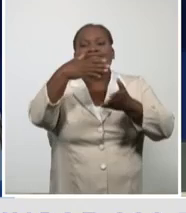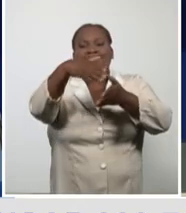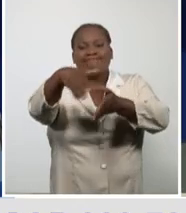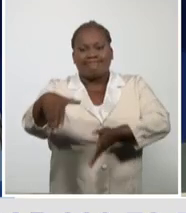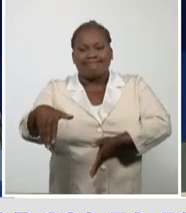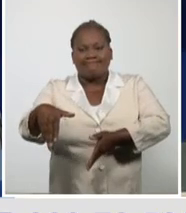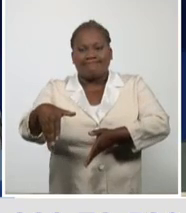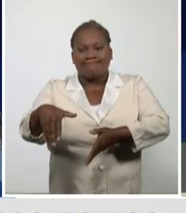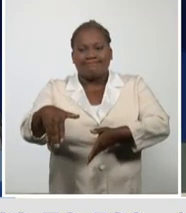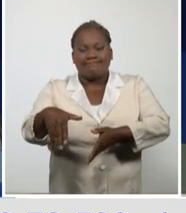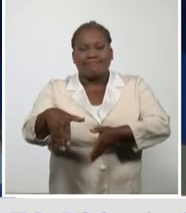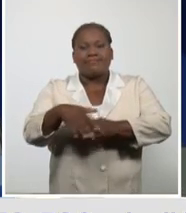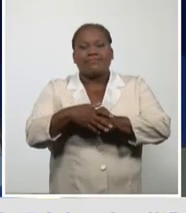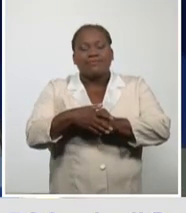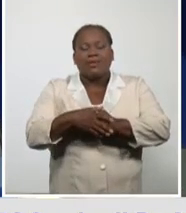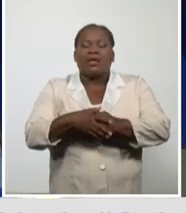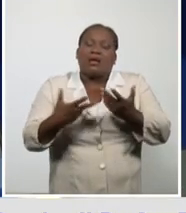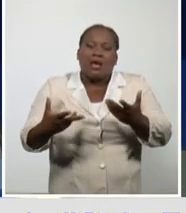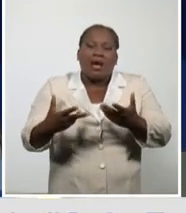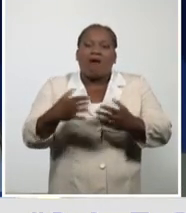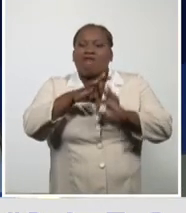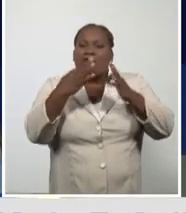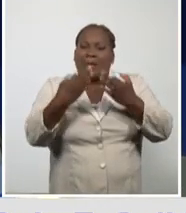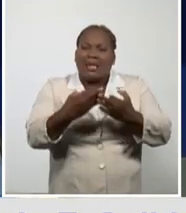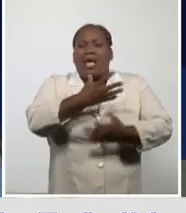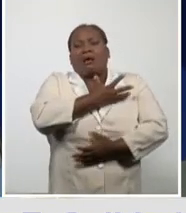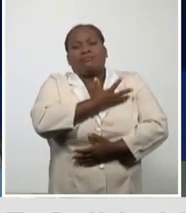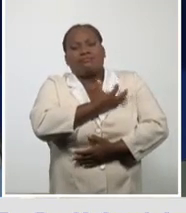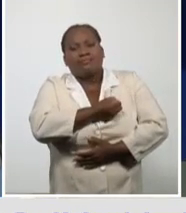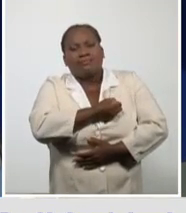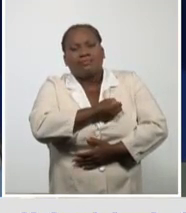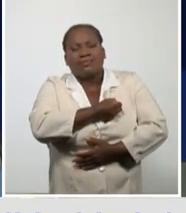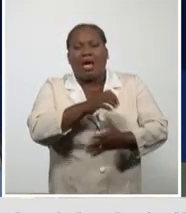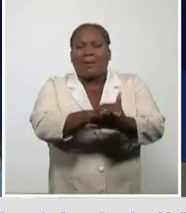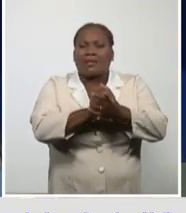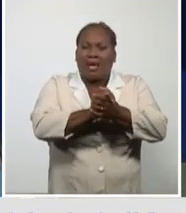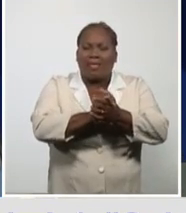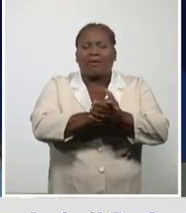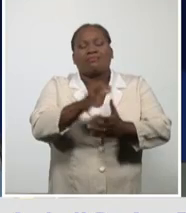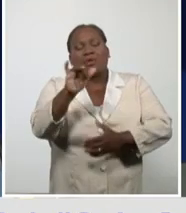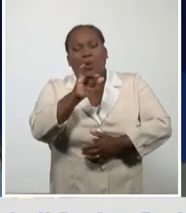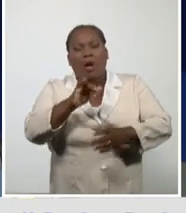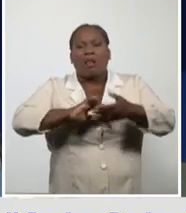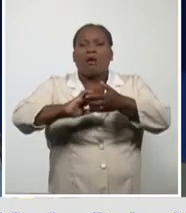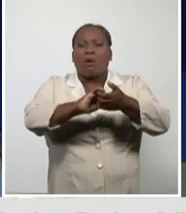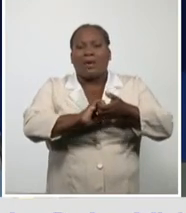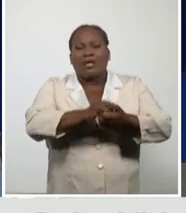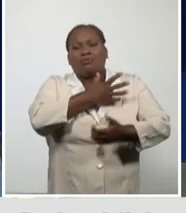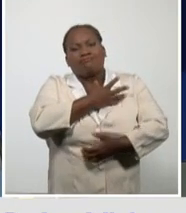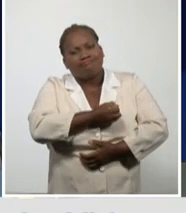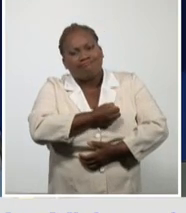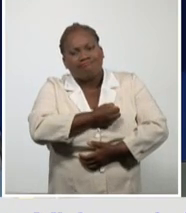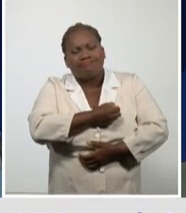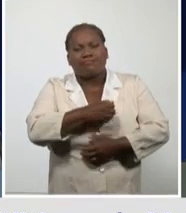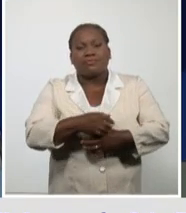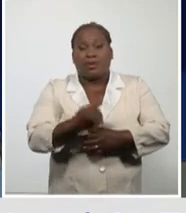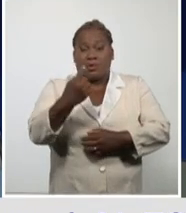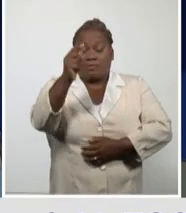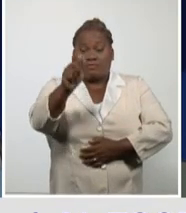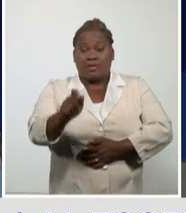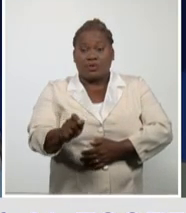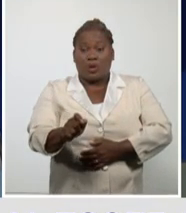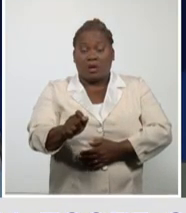que le reiteramos las condolencias a sus familiares, a sus amistades, a sus compañeros. Se trata de un paciente del